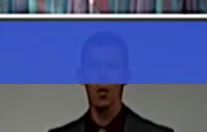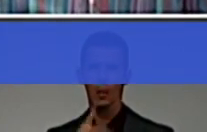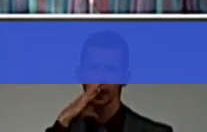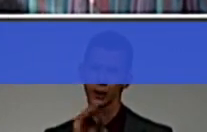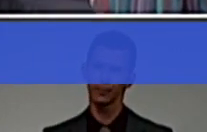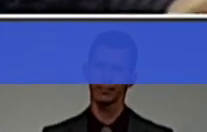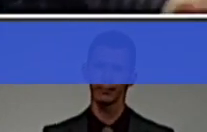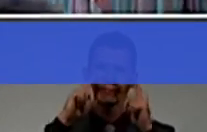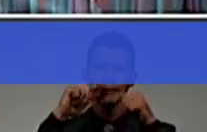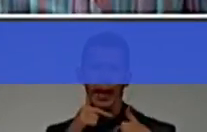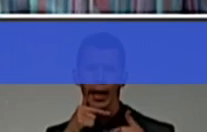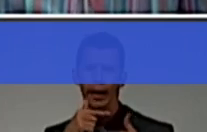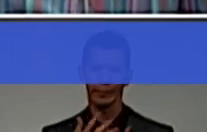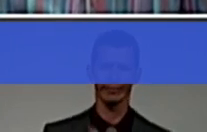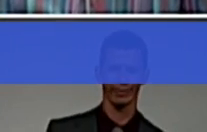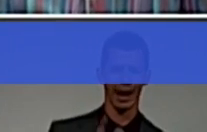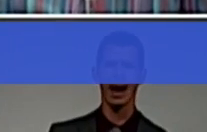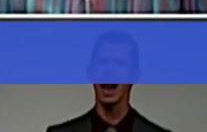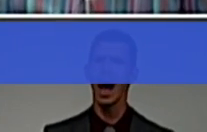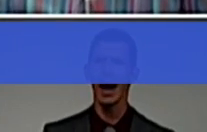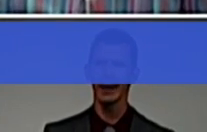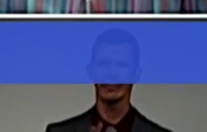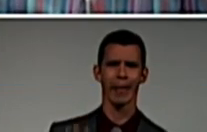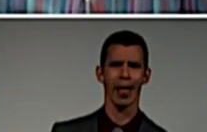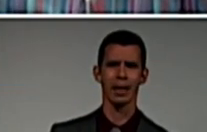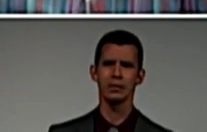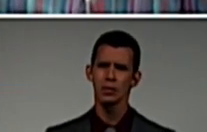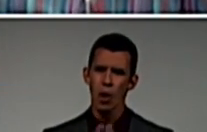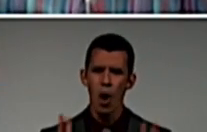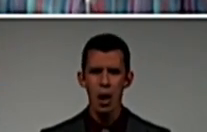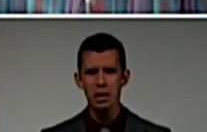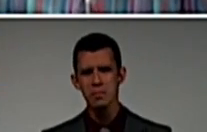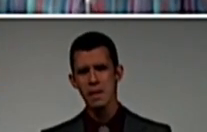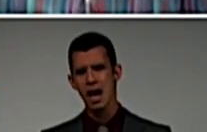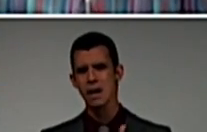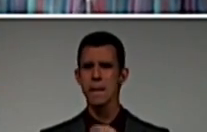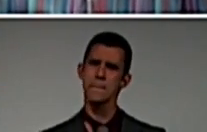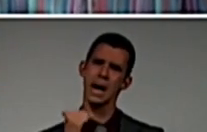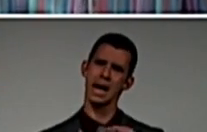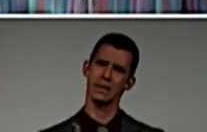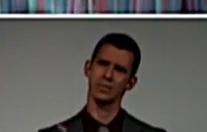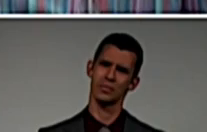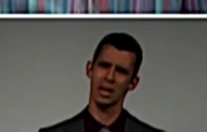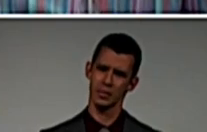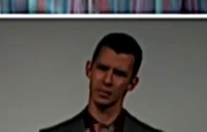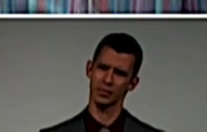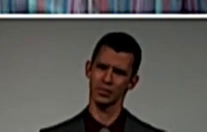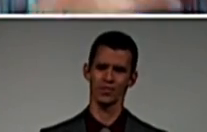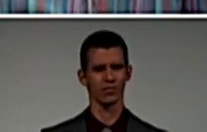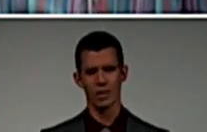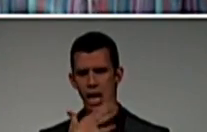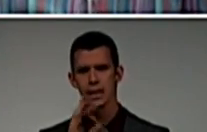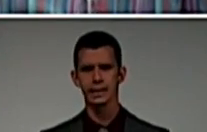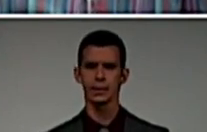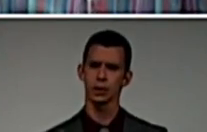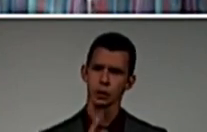y eso ha facilitado este rebrote y es por eso un